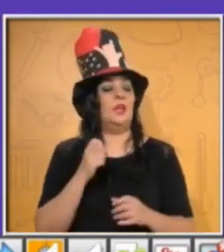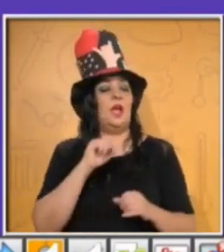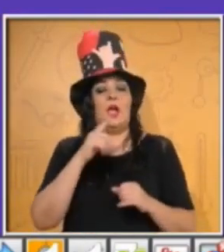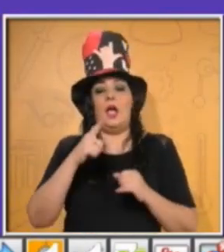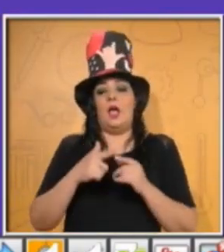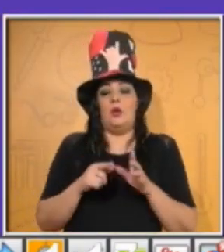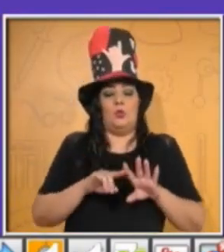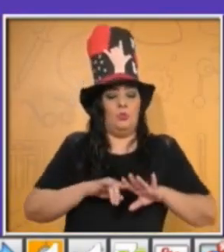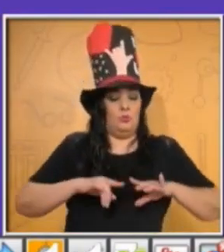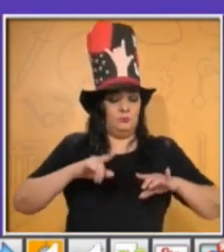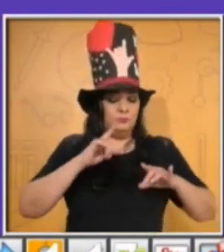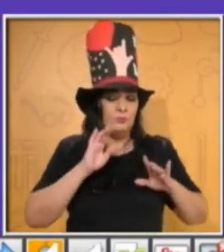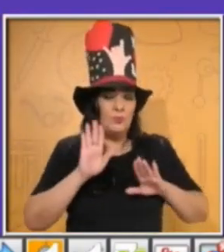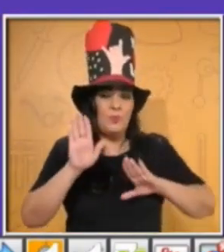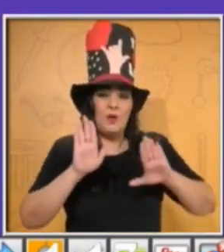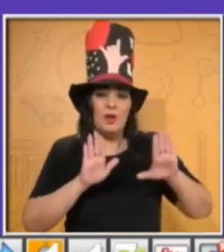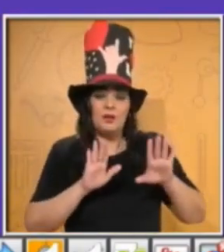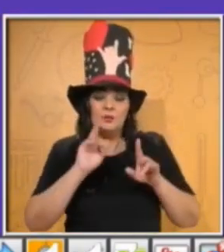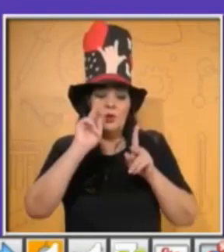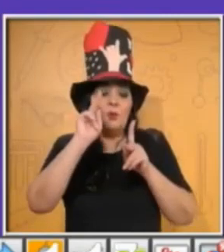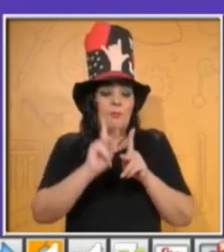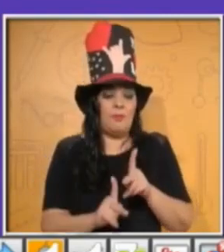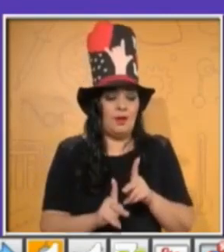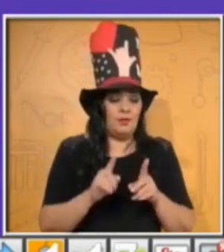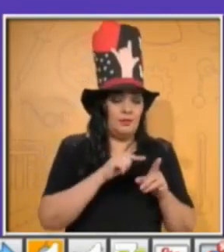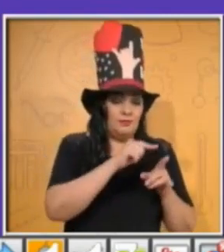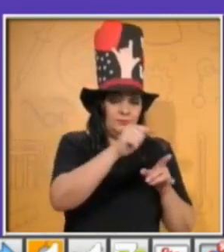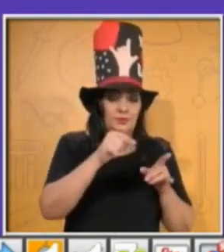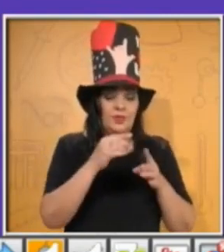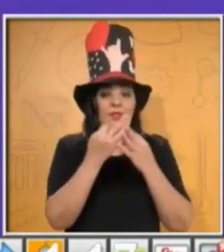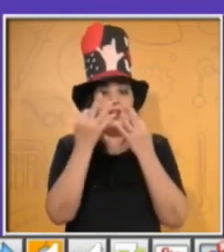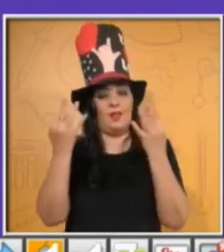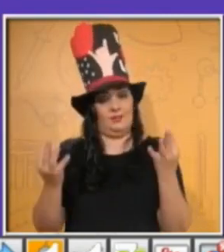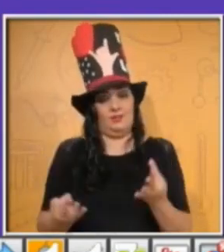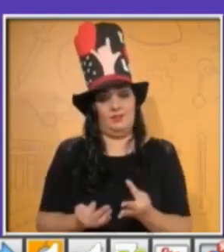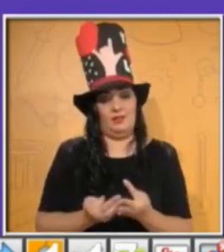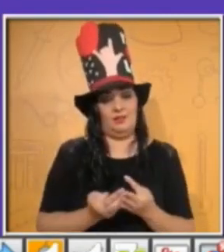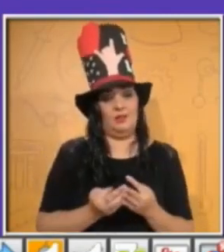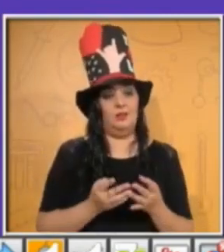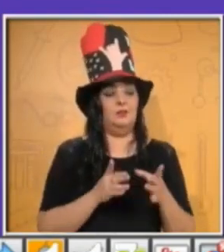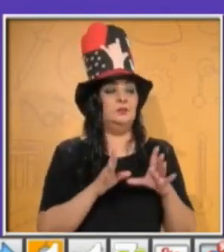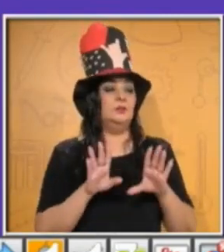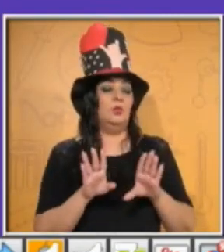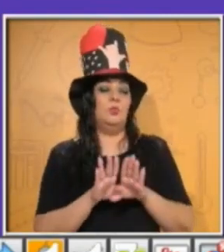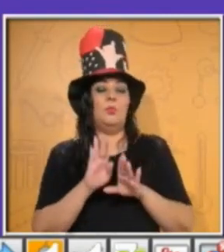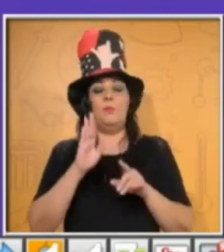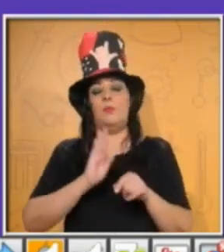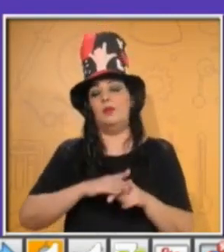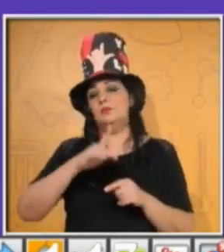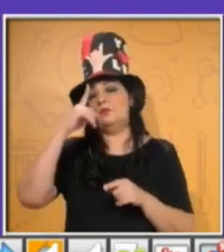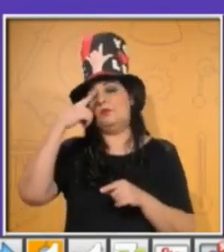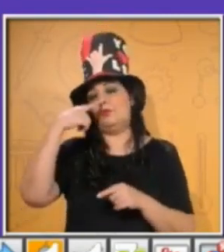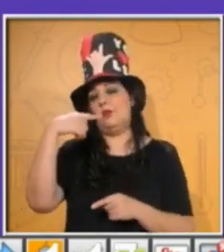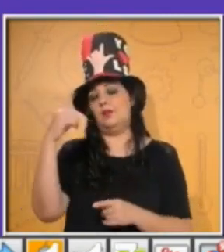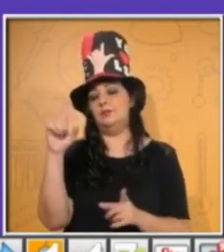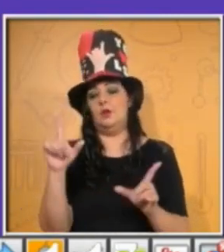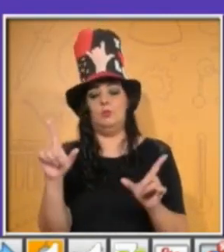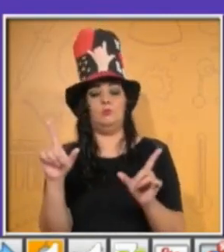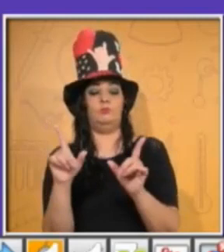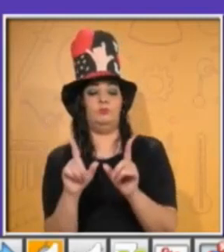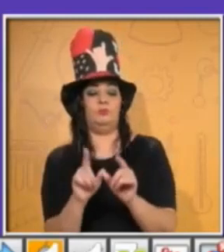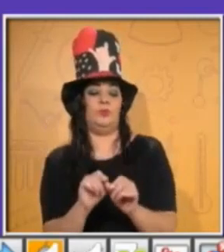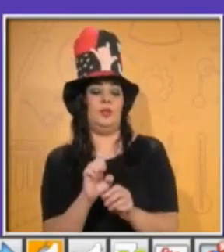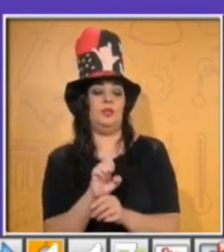representación geográfica de una porción o de toda la Tierra, de una manera simplificada o reducida a